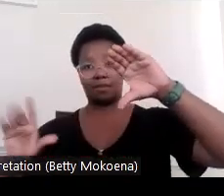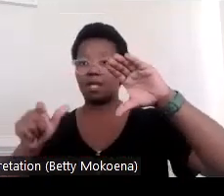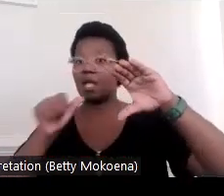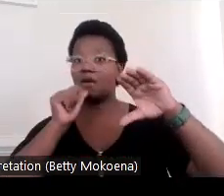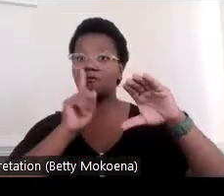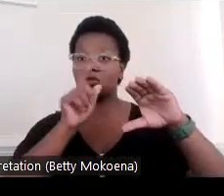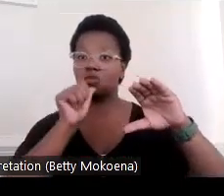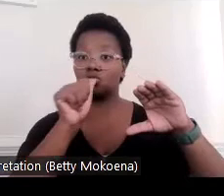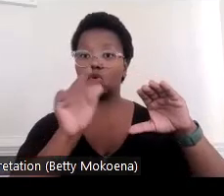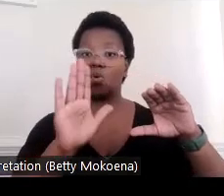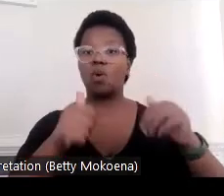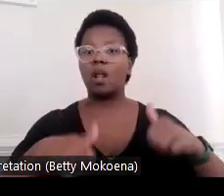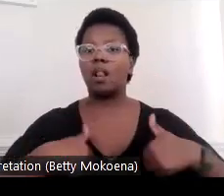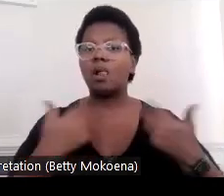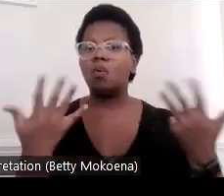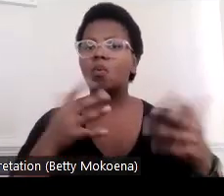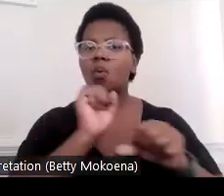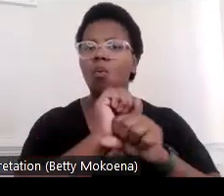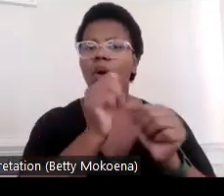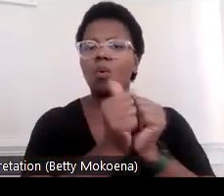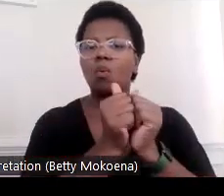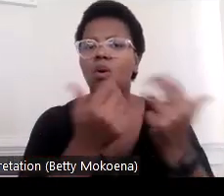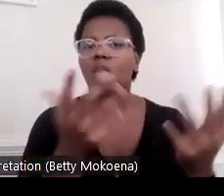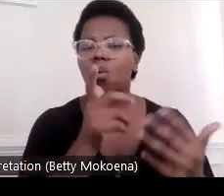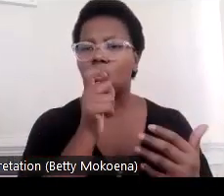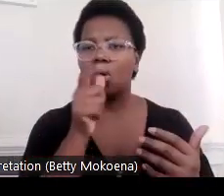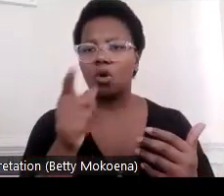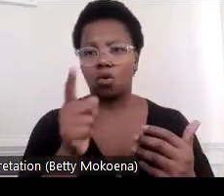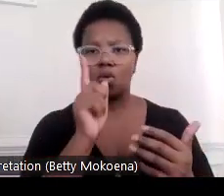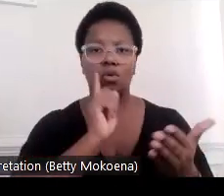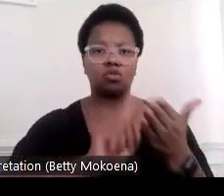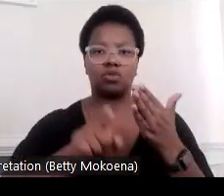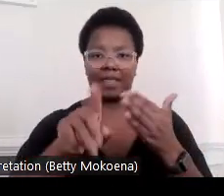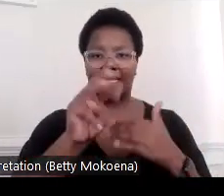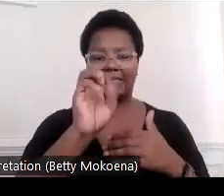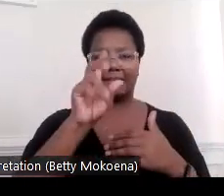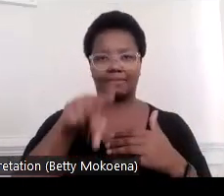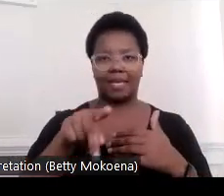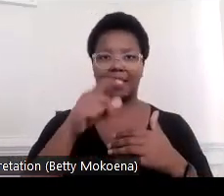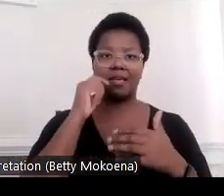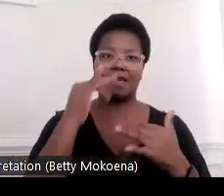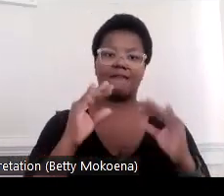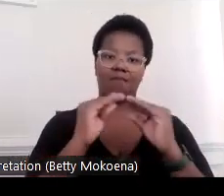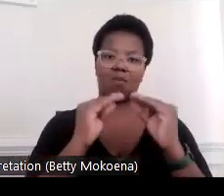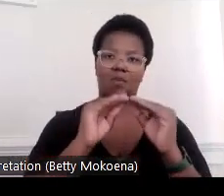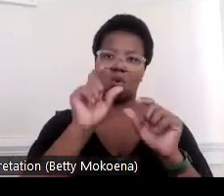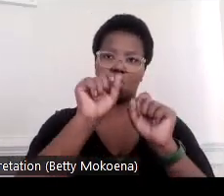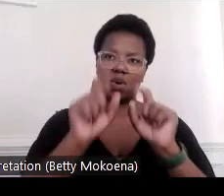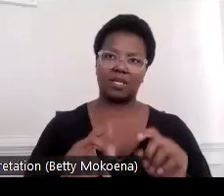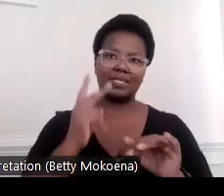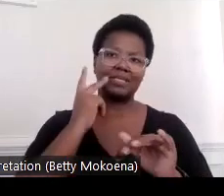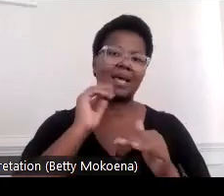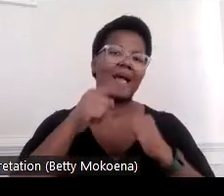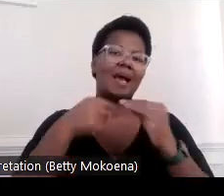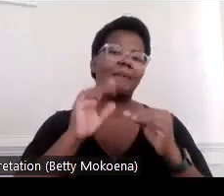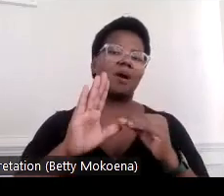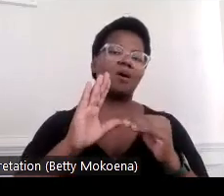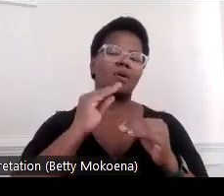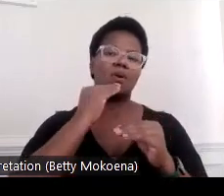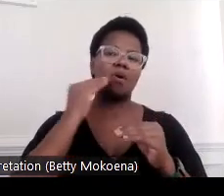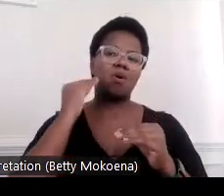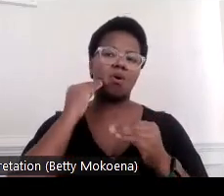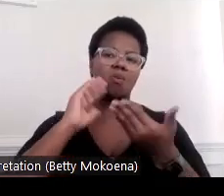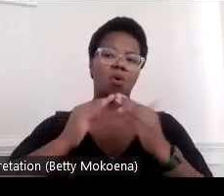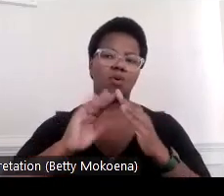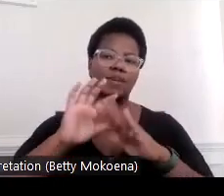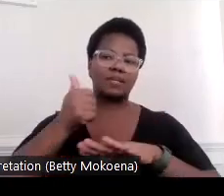me quedo ya ubicada ahí y si se nos asegura A cuál de sus centros regional se puede ver ese mapa y comunicarse con ese Centro Regional para